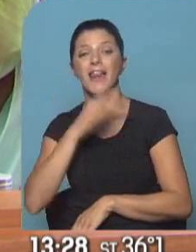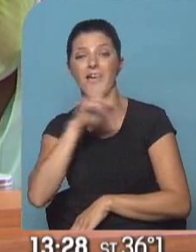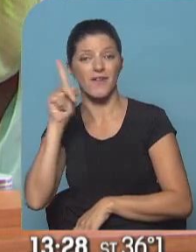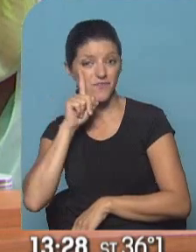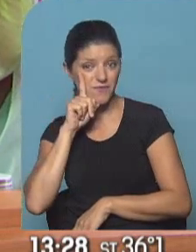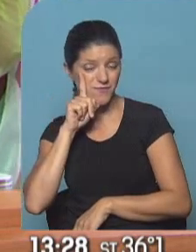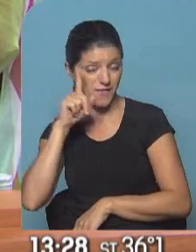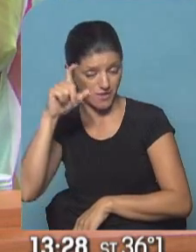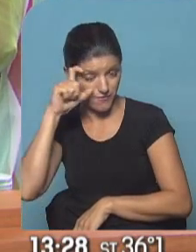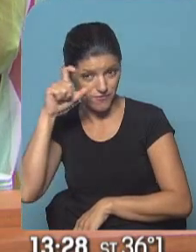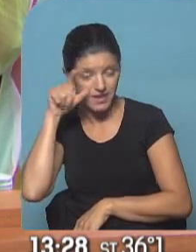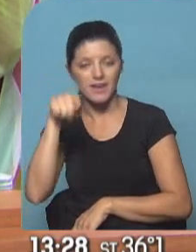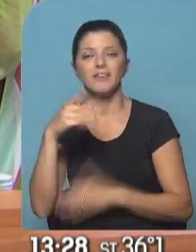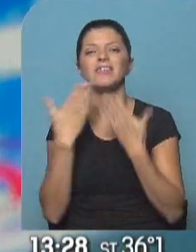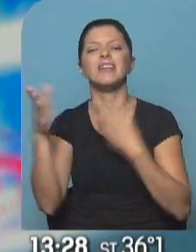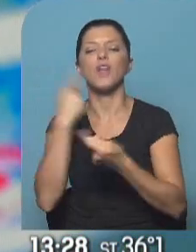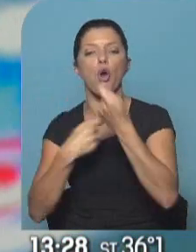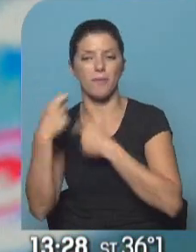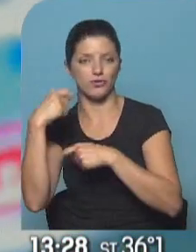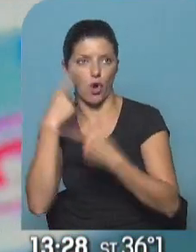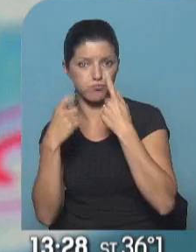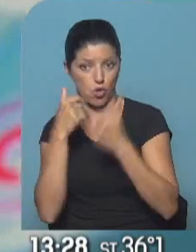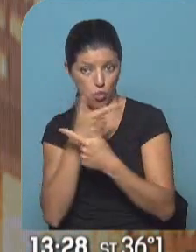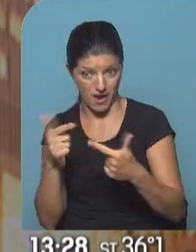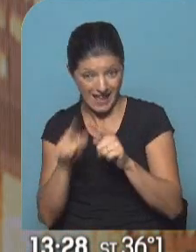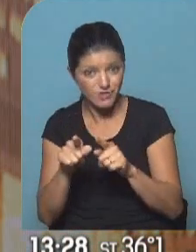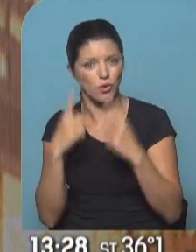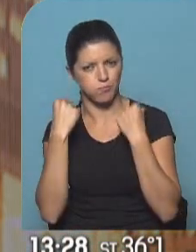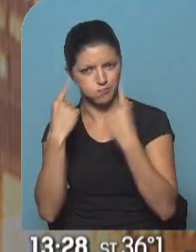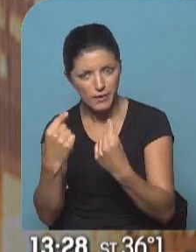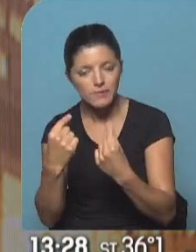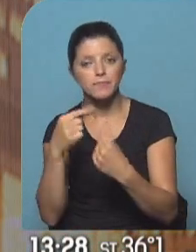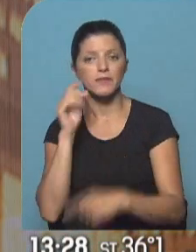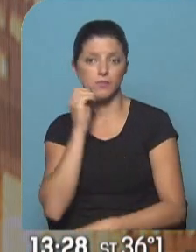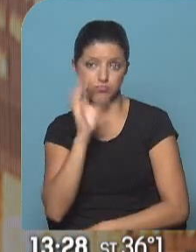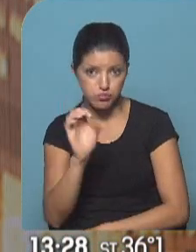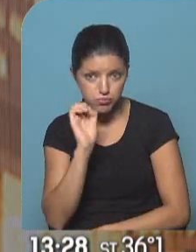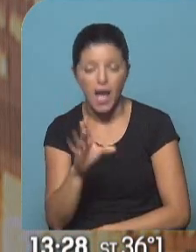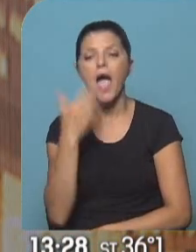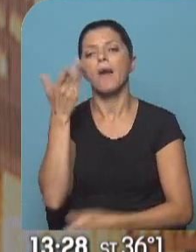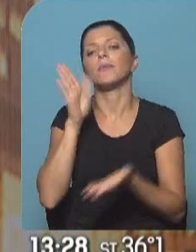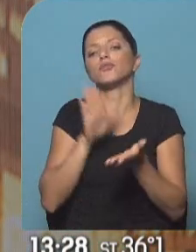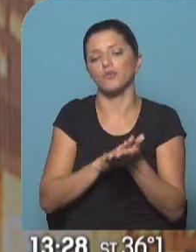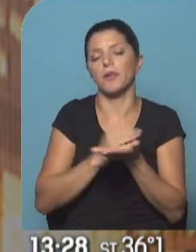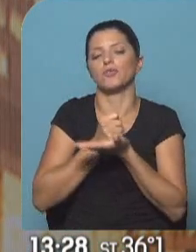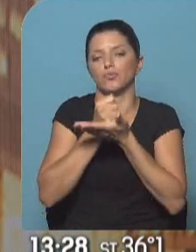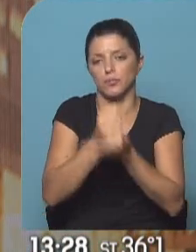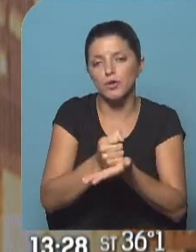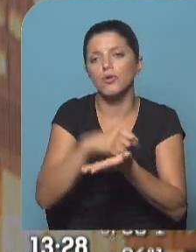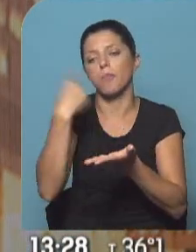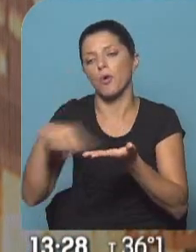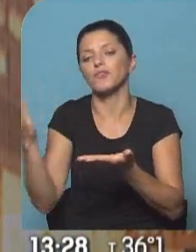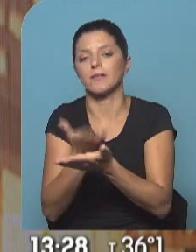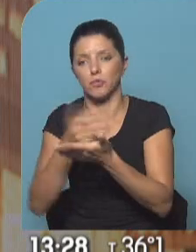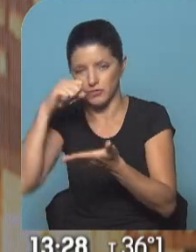libre comercio sin regulaciones. Y estamos hablando acá de subsidios, sobre todo de productos agrícolas, y de lo desparejo que es